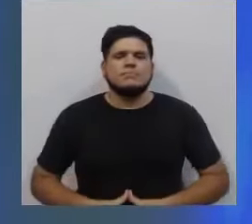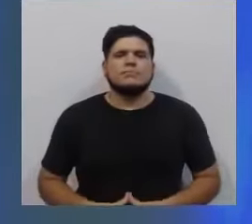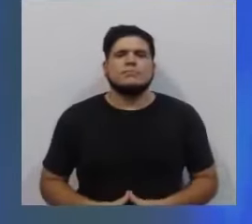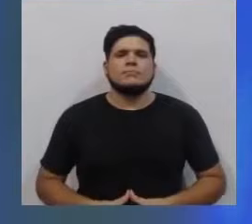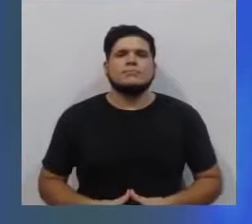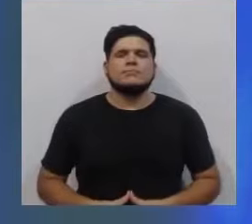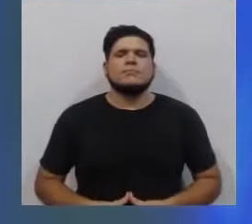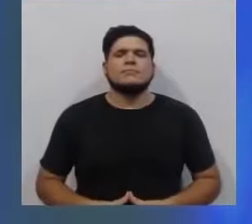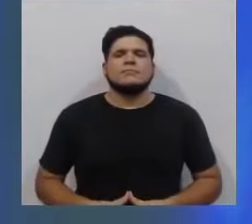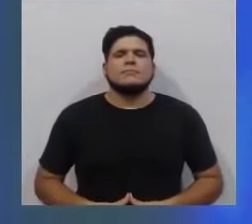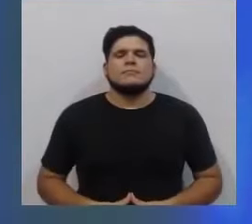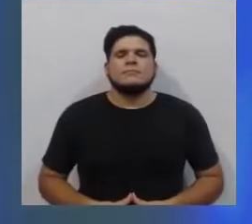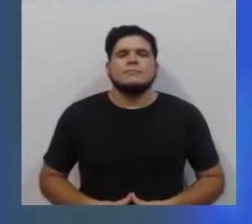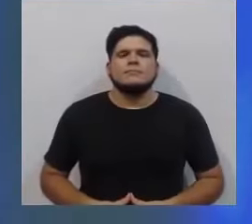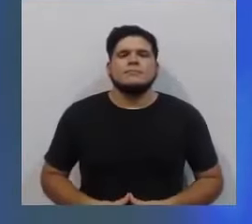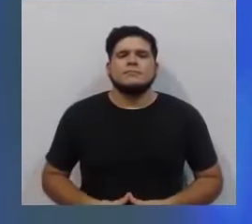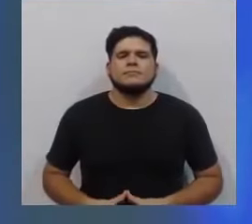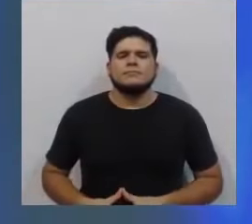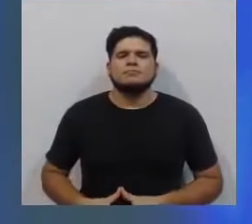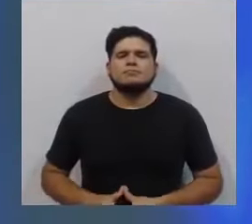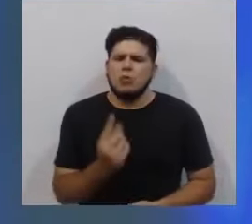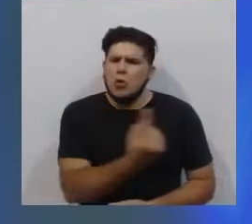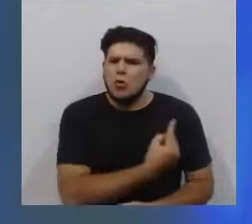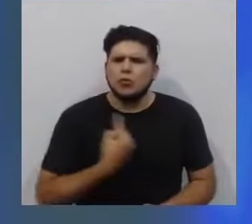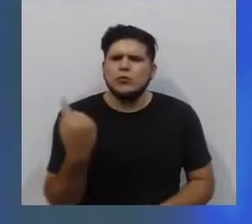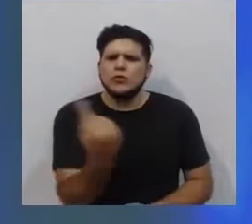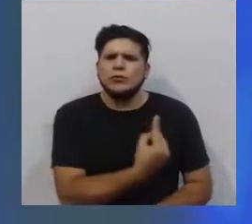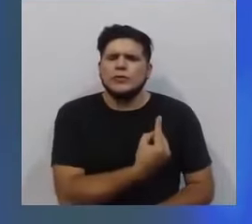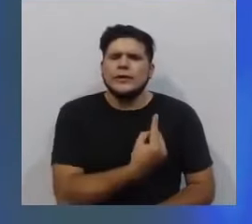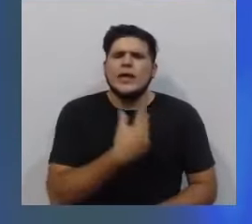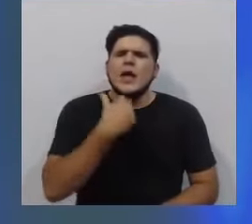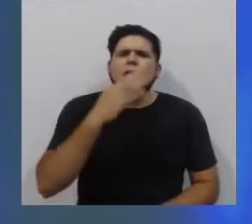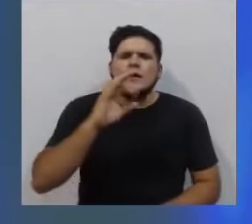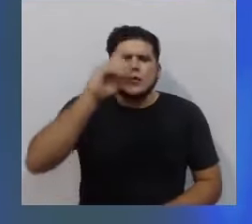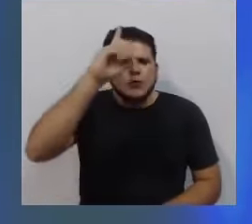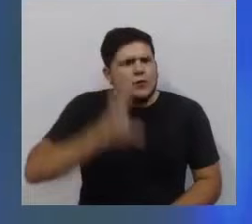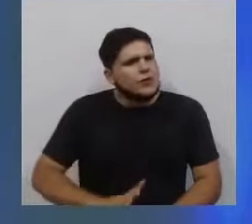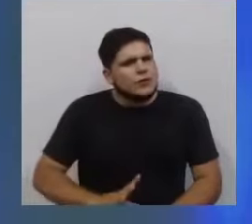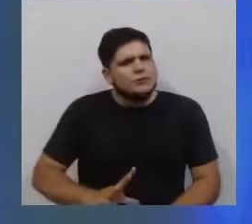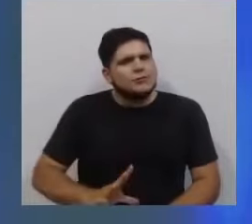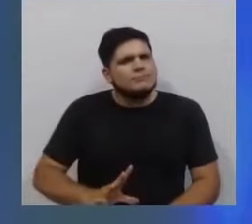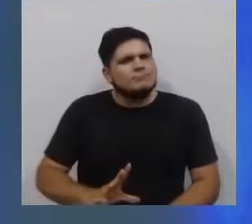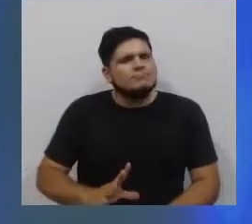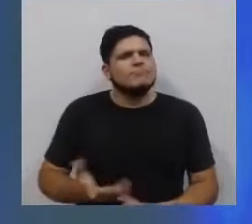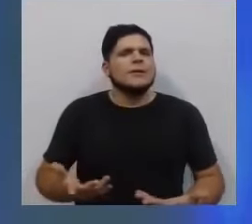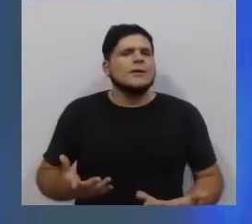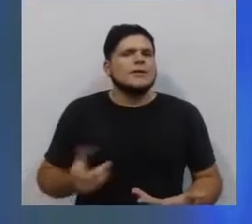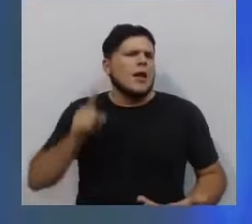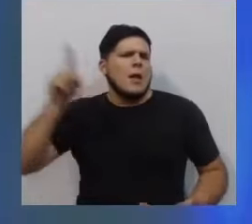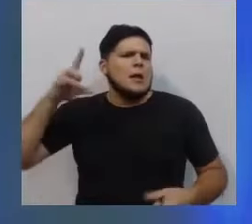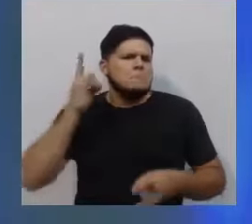si somos hijos de dios dios siempre va a estar allí para ayudarnos me